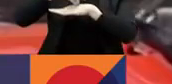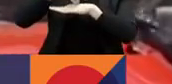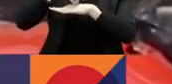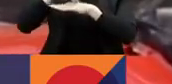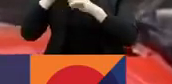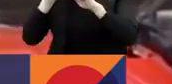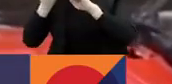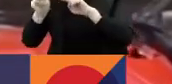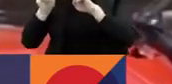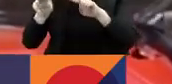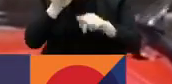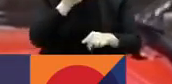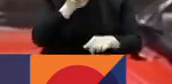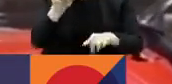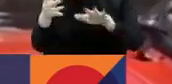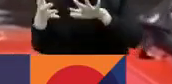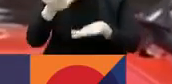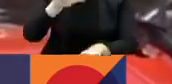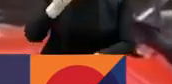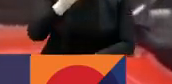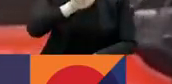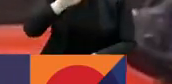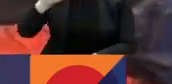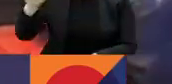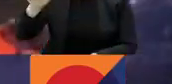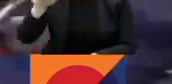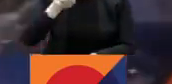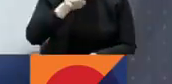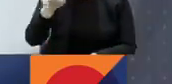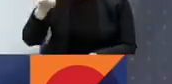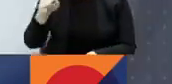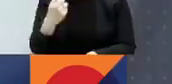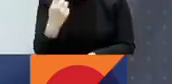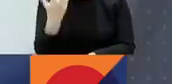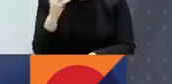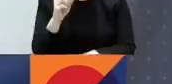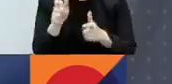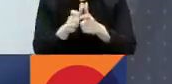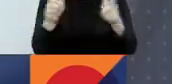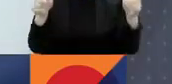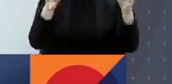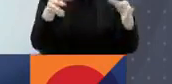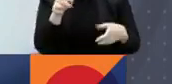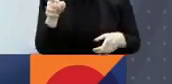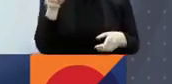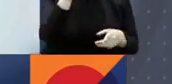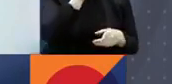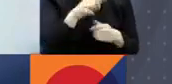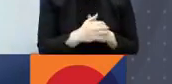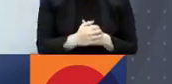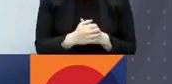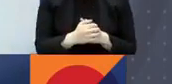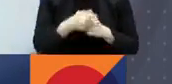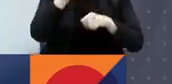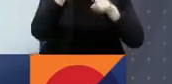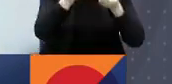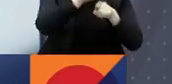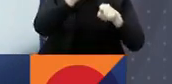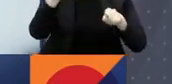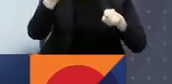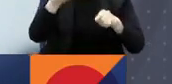casos de personas afectadas por el asbesto, considera que puede haber más. Gran parte de los pacientes que se acercan a nosotros o que nos